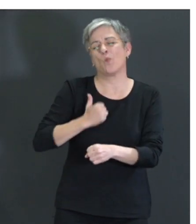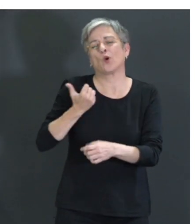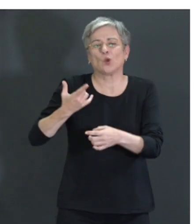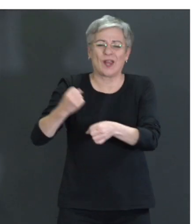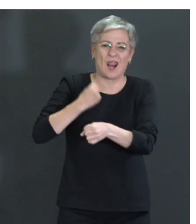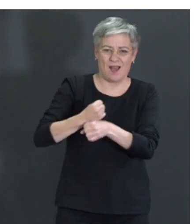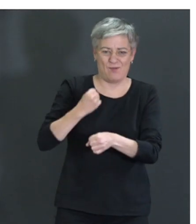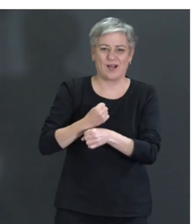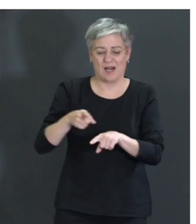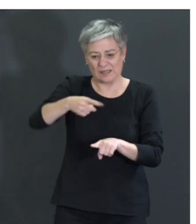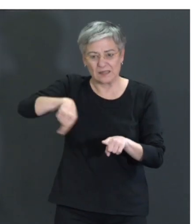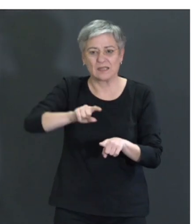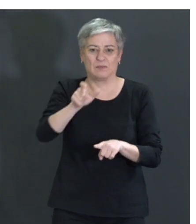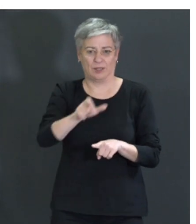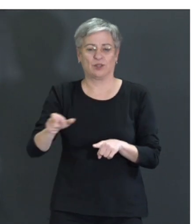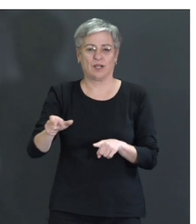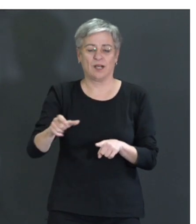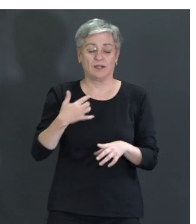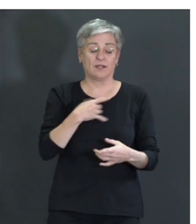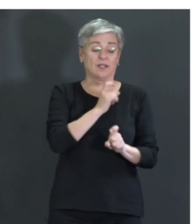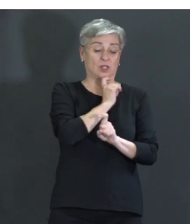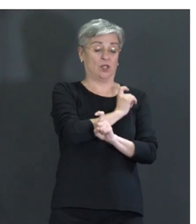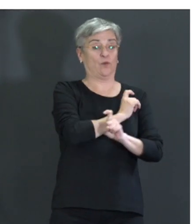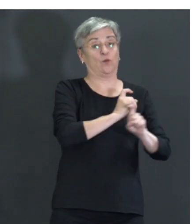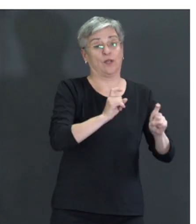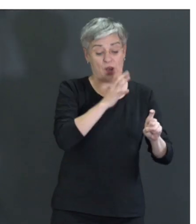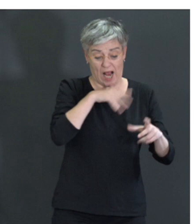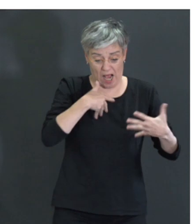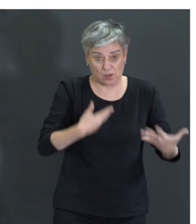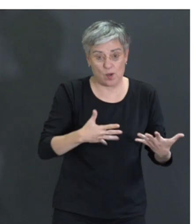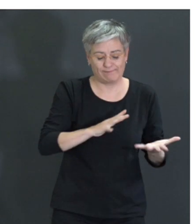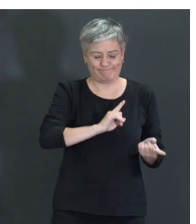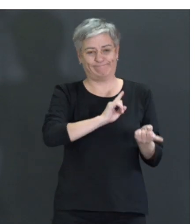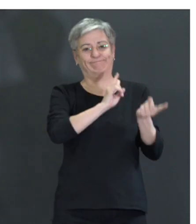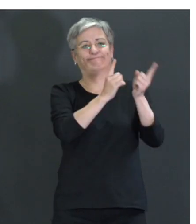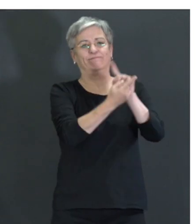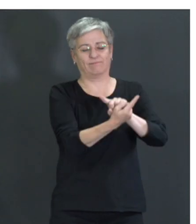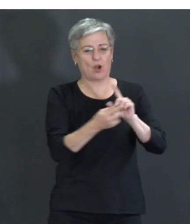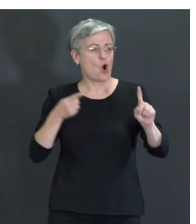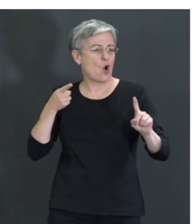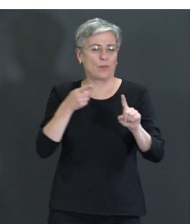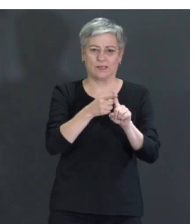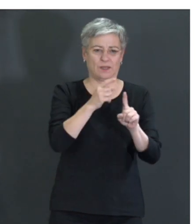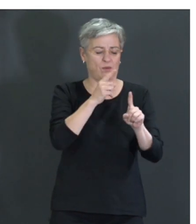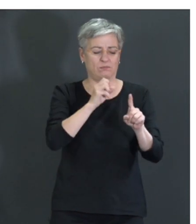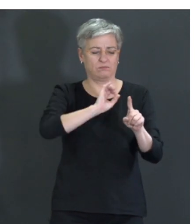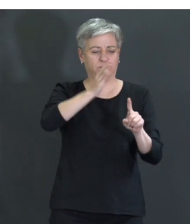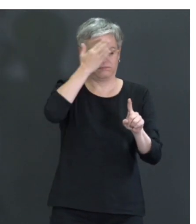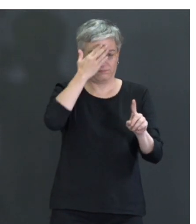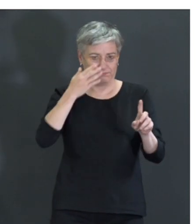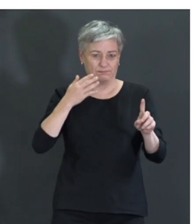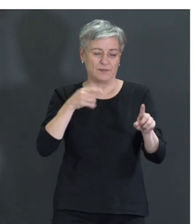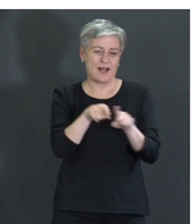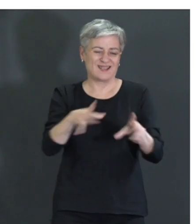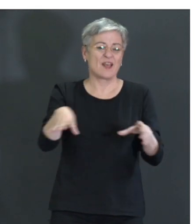laborales a todas esas personas. Es por lo que la Fundación Preven pues actualmente su principal objetivo es la inclusión laboral,